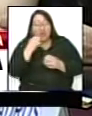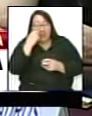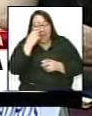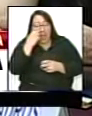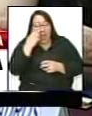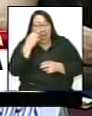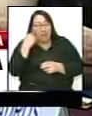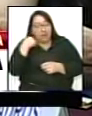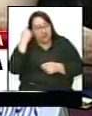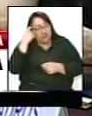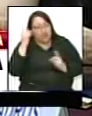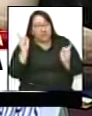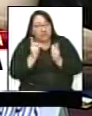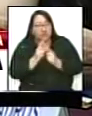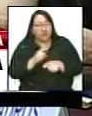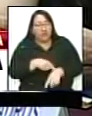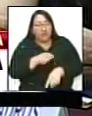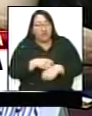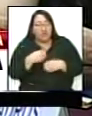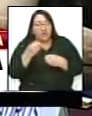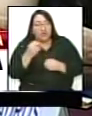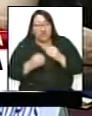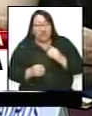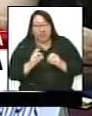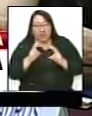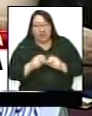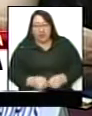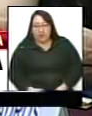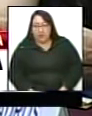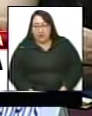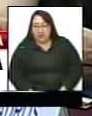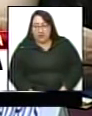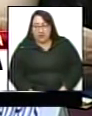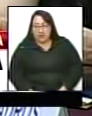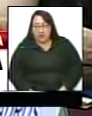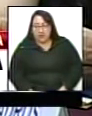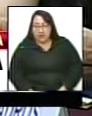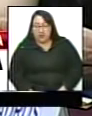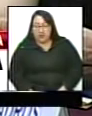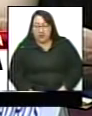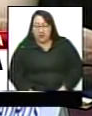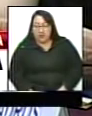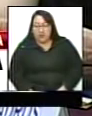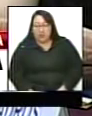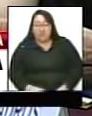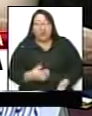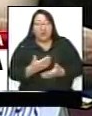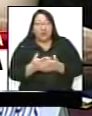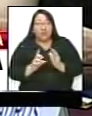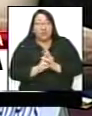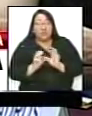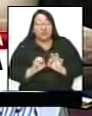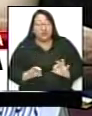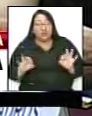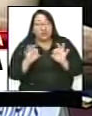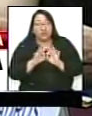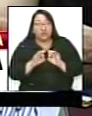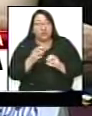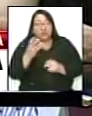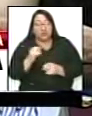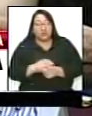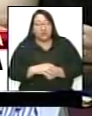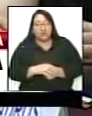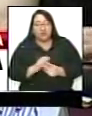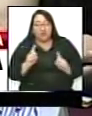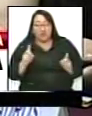que tenemos que, en mediano y largo plazo, darle solución a ese tema. He analizado la propuesta de ley, creo que es un magnífico intento.